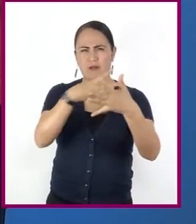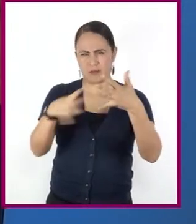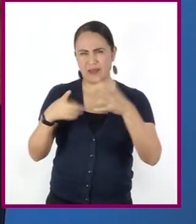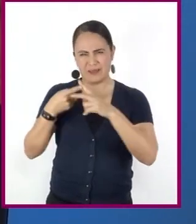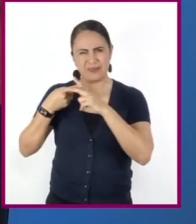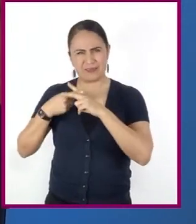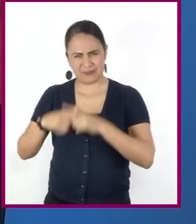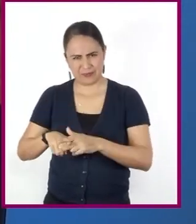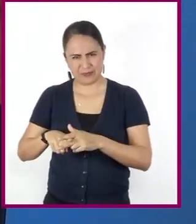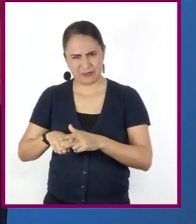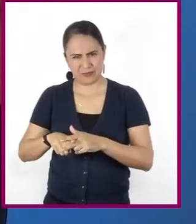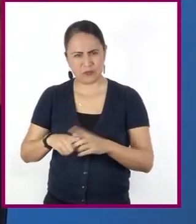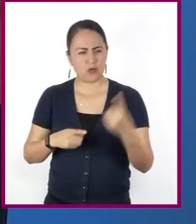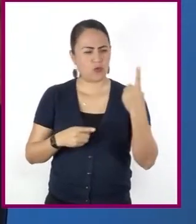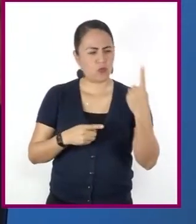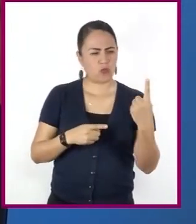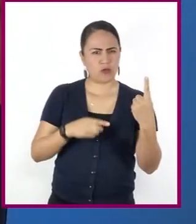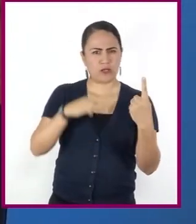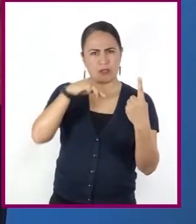inicio. Una milla